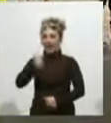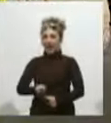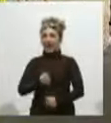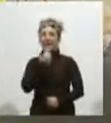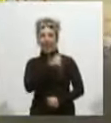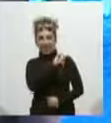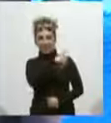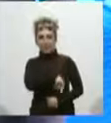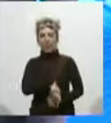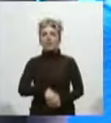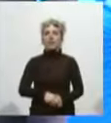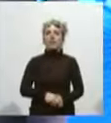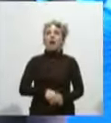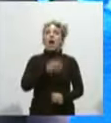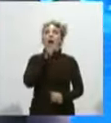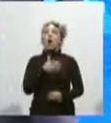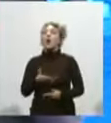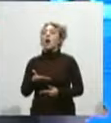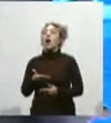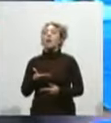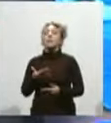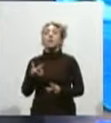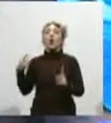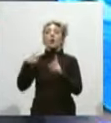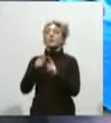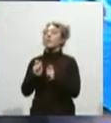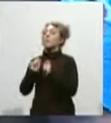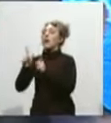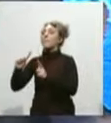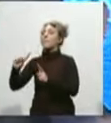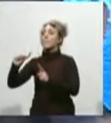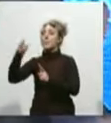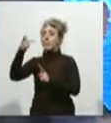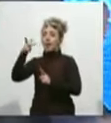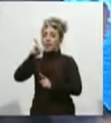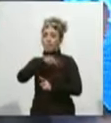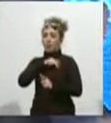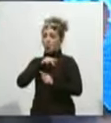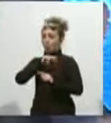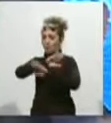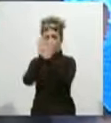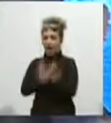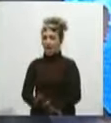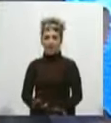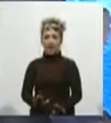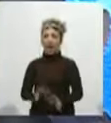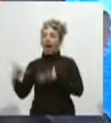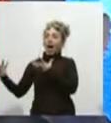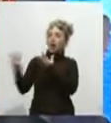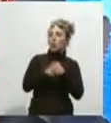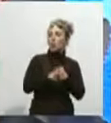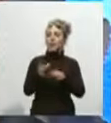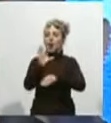Pedimos precisamente para entregar el premio de primer finalista que nos acompañe el